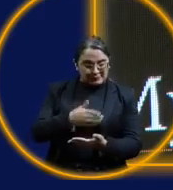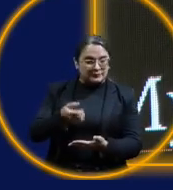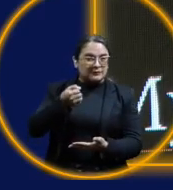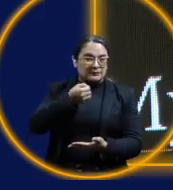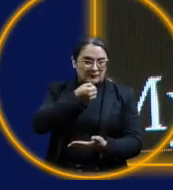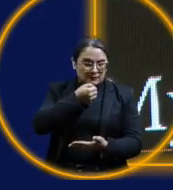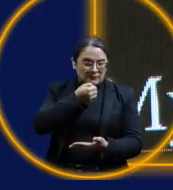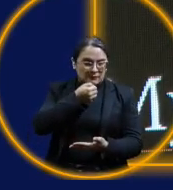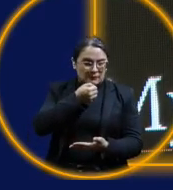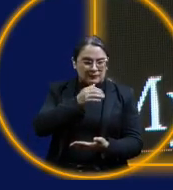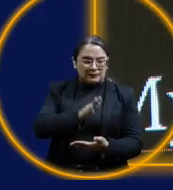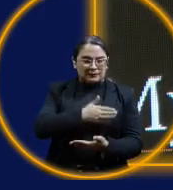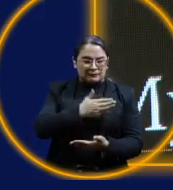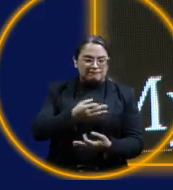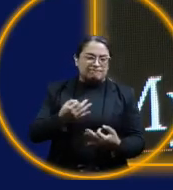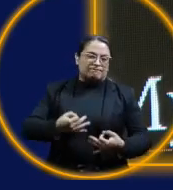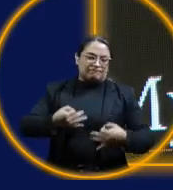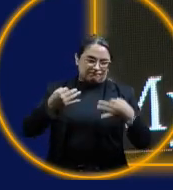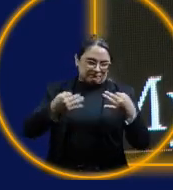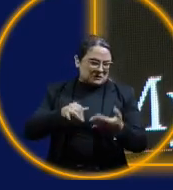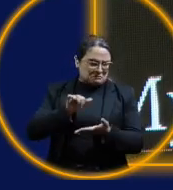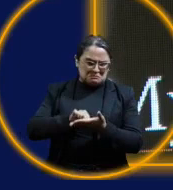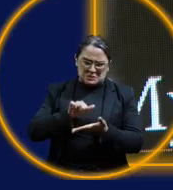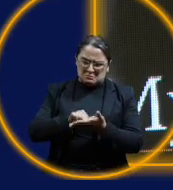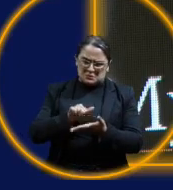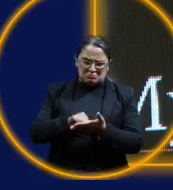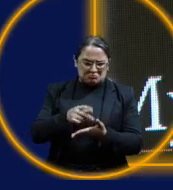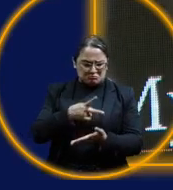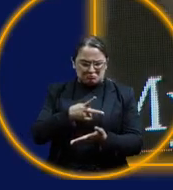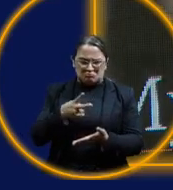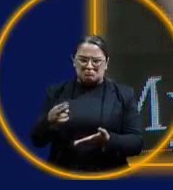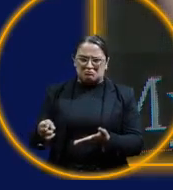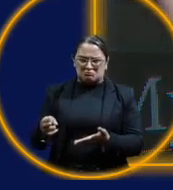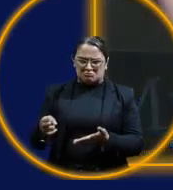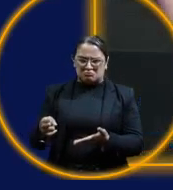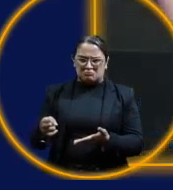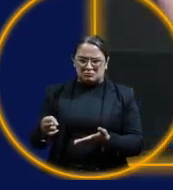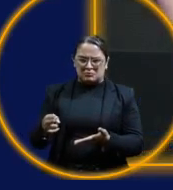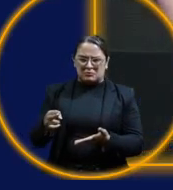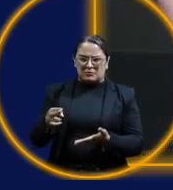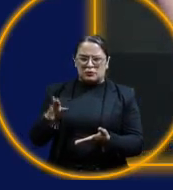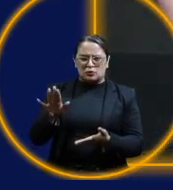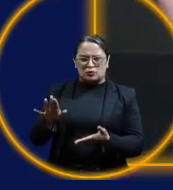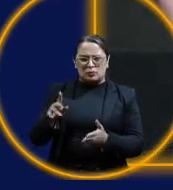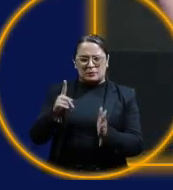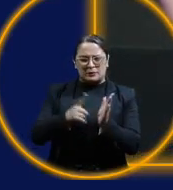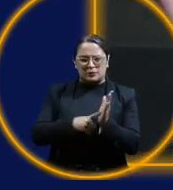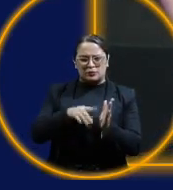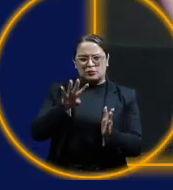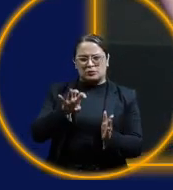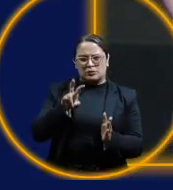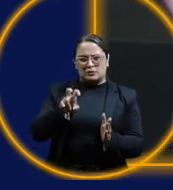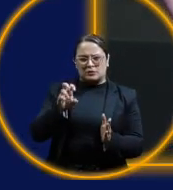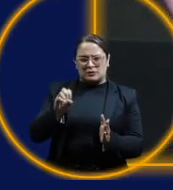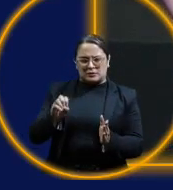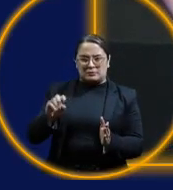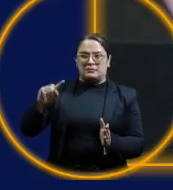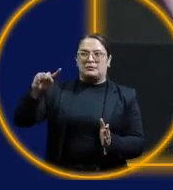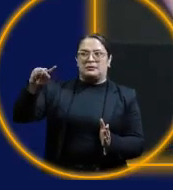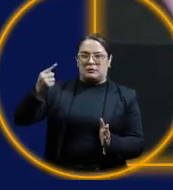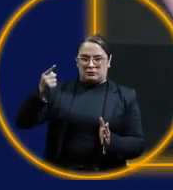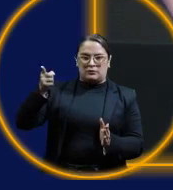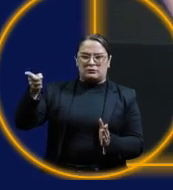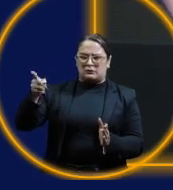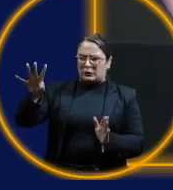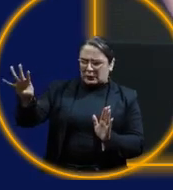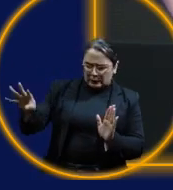Es en realidad es exactamente la misma es usted tiene the best of My Love de los 70 Así que es un hit número uno que